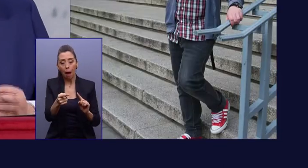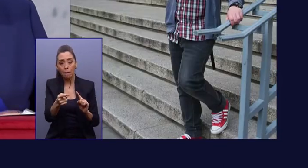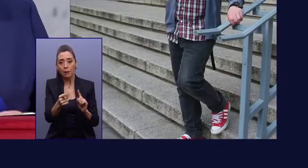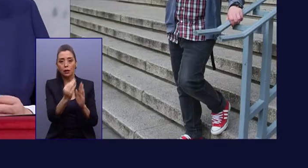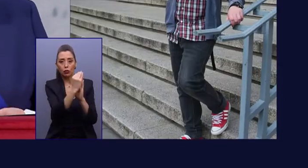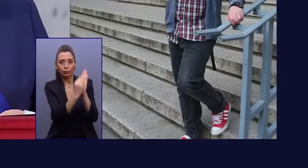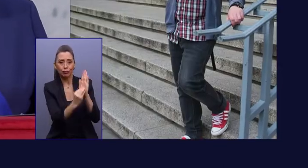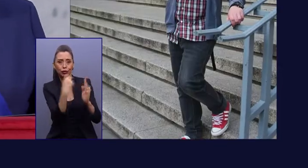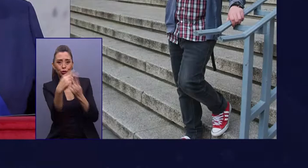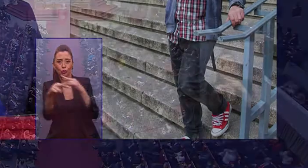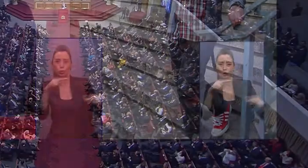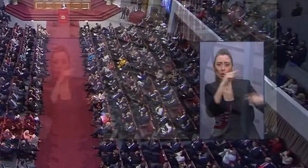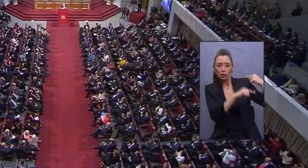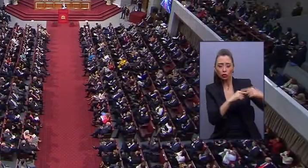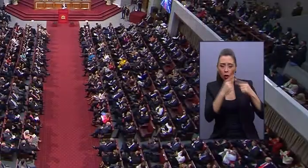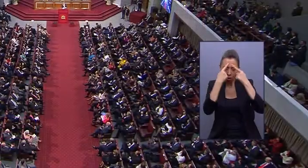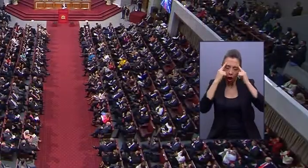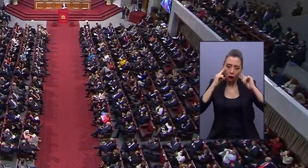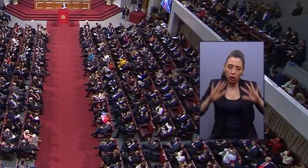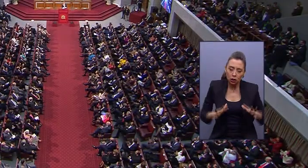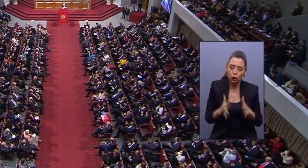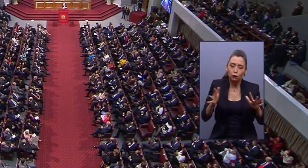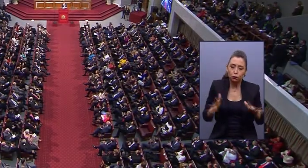historias de esfuerzo y esperanza.